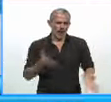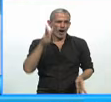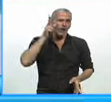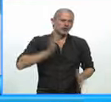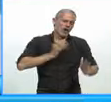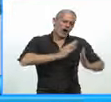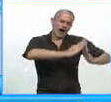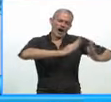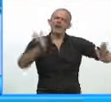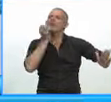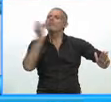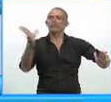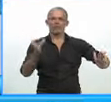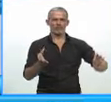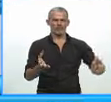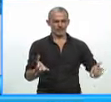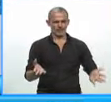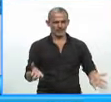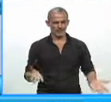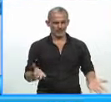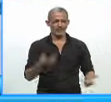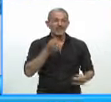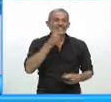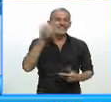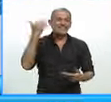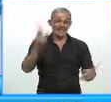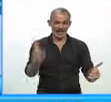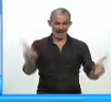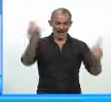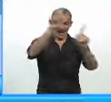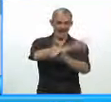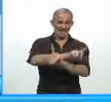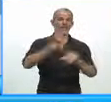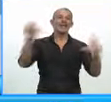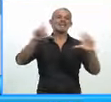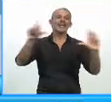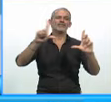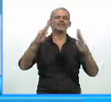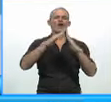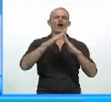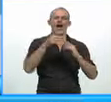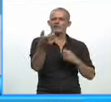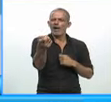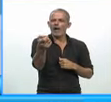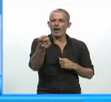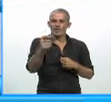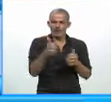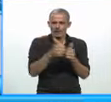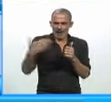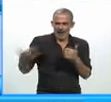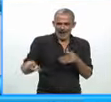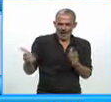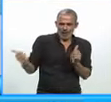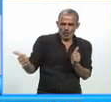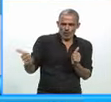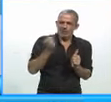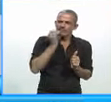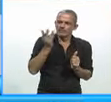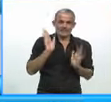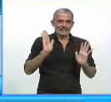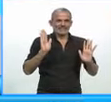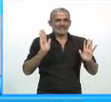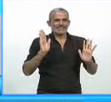hubiese sido distinto si Santi estaba del otro lado de la pantalla, en la casa, mirando el programa, no pasaba nada. Pero tenerlo al lado es otra